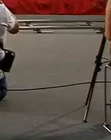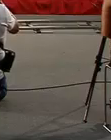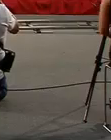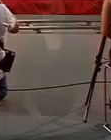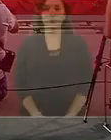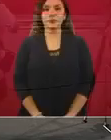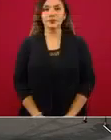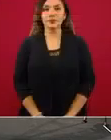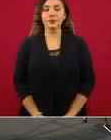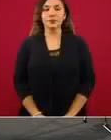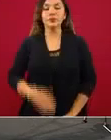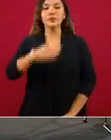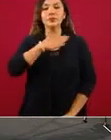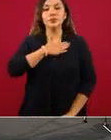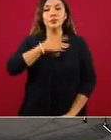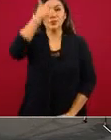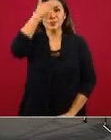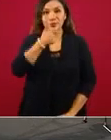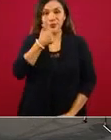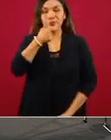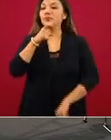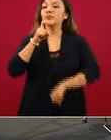Muy buenas noches, son las